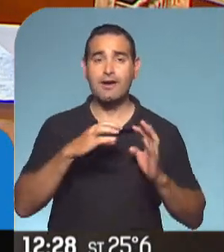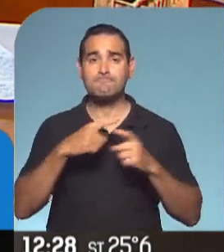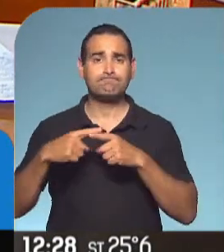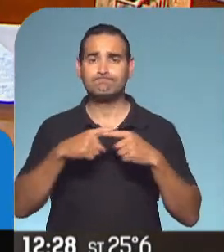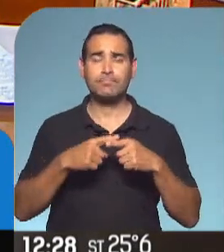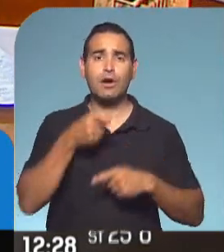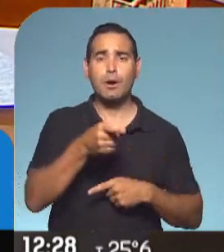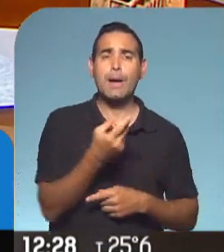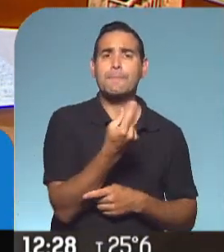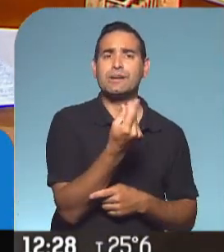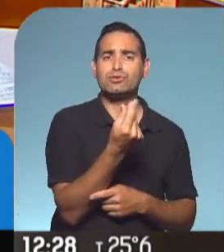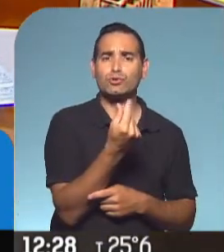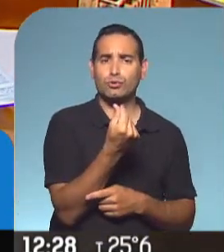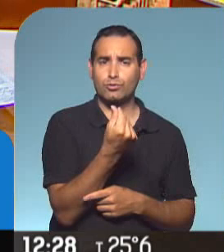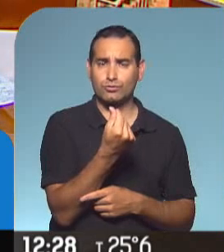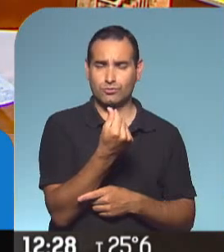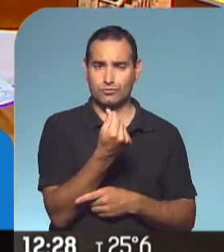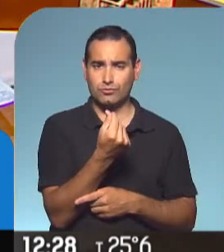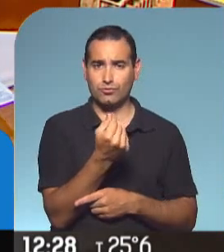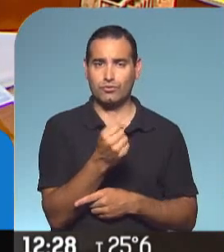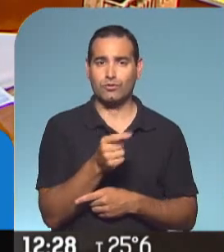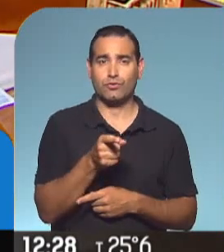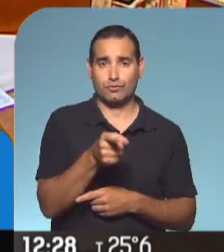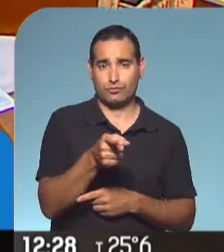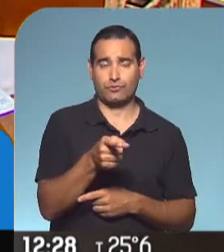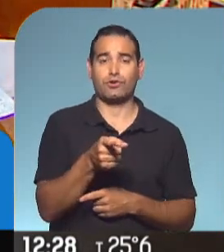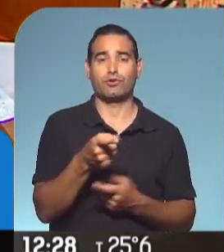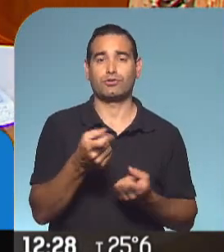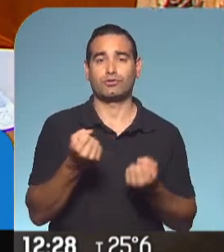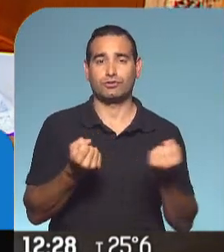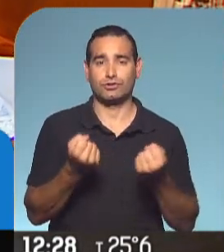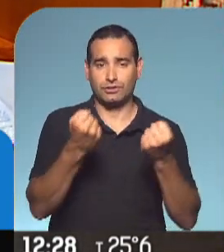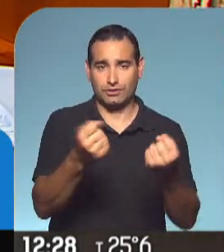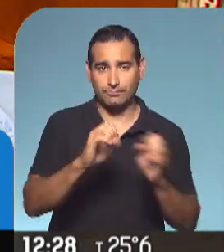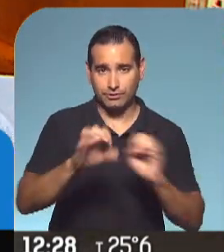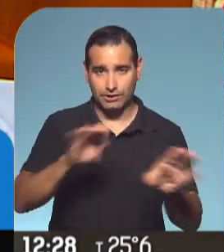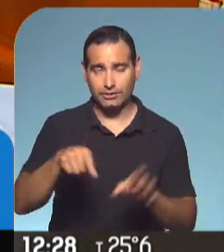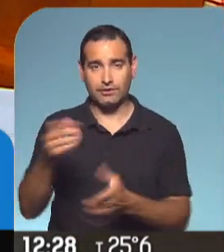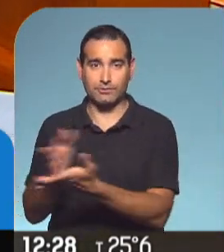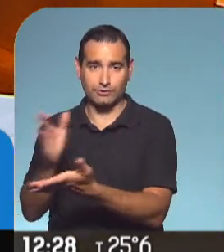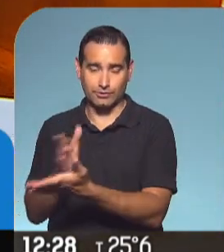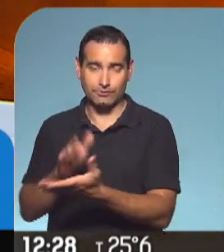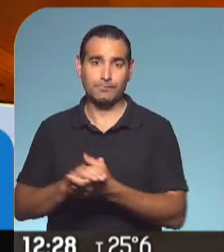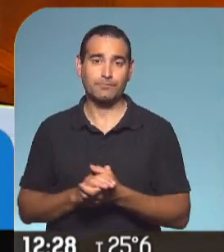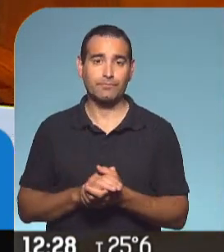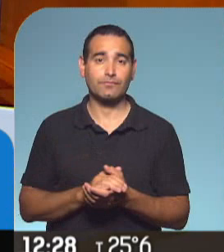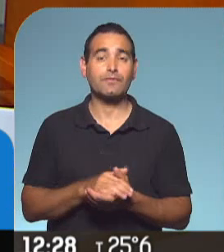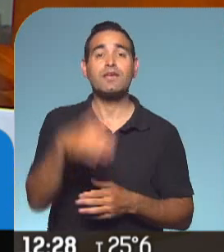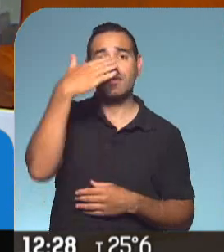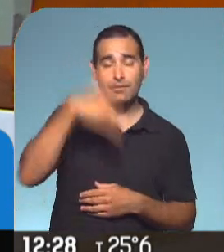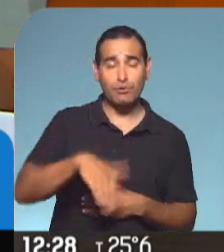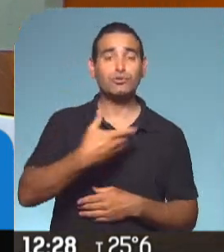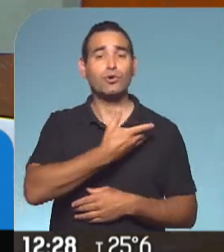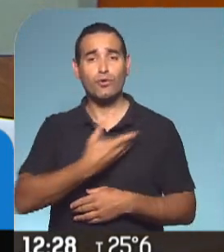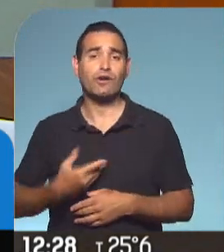el precio que van a recibir cada uno de estos componentes de la cadena, y después, posteriormente, el